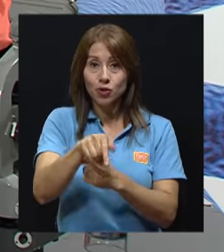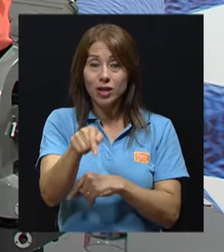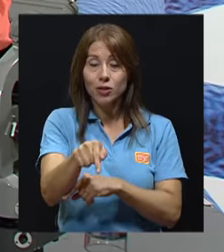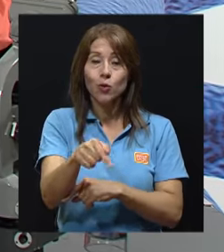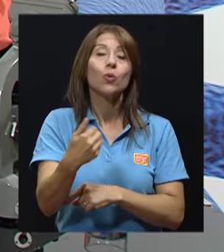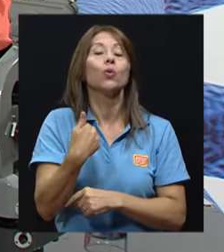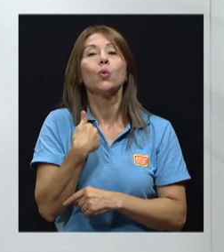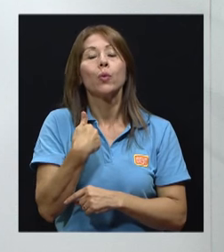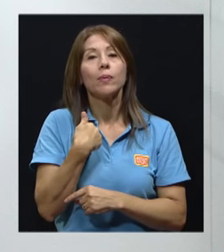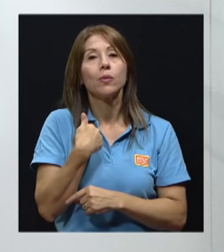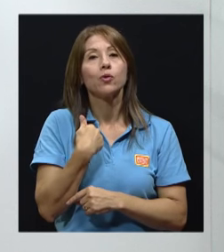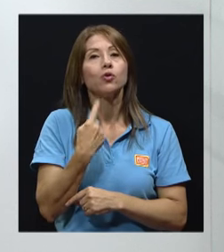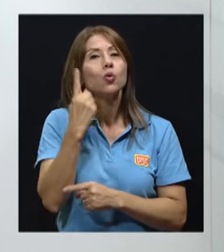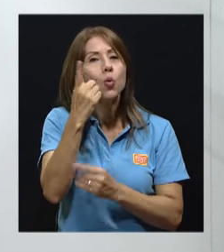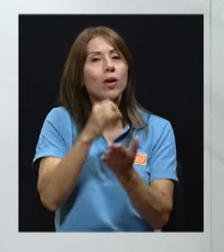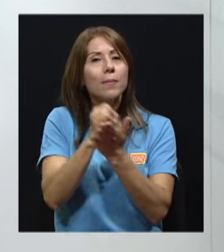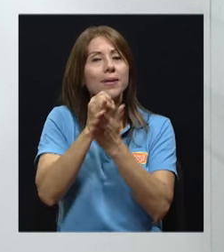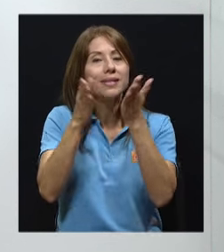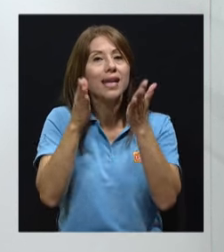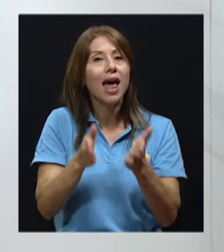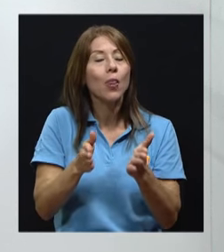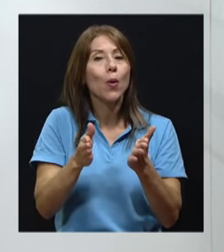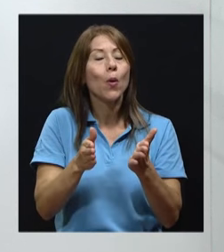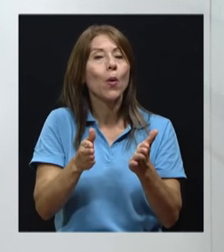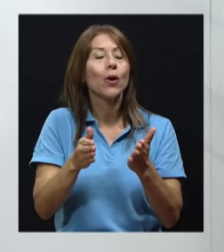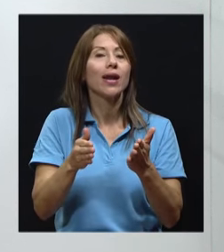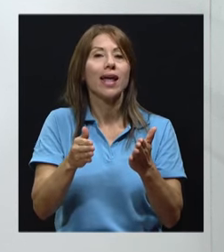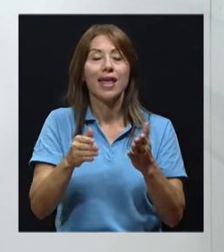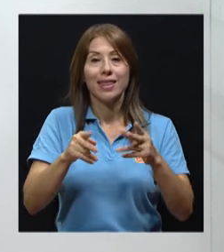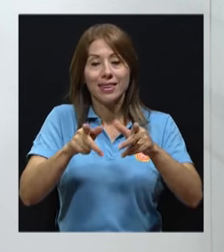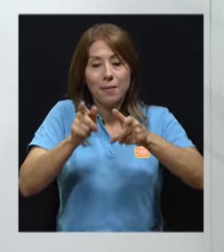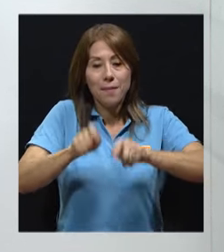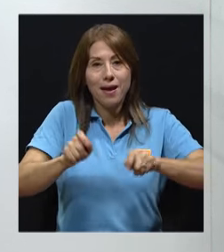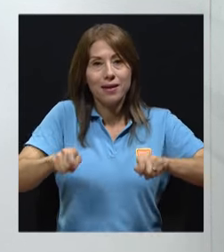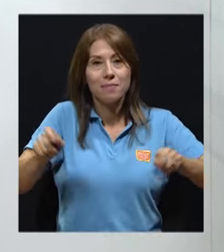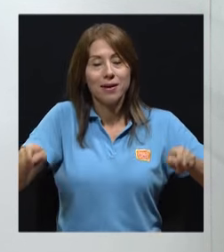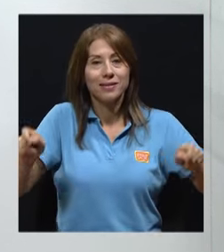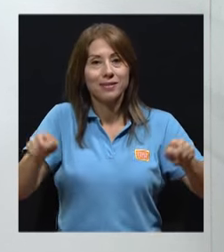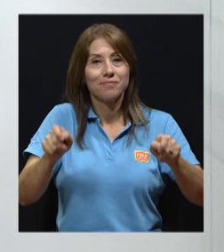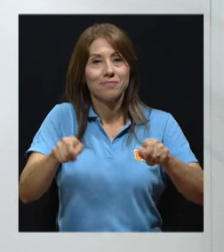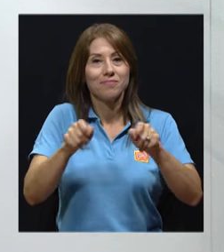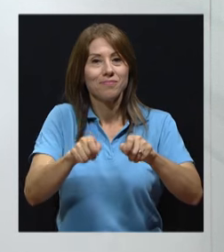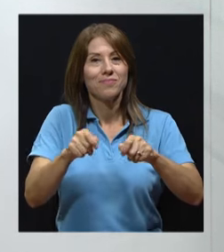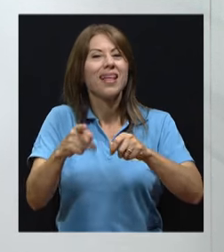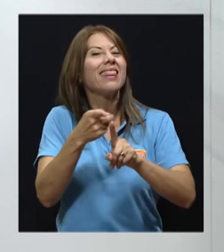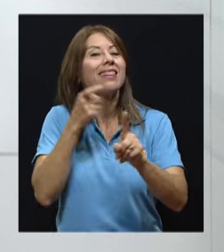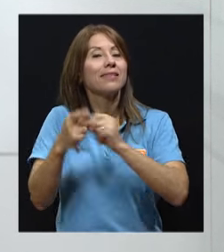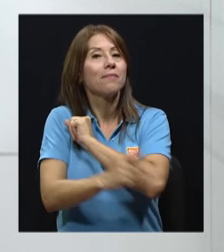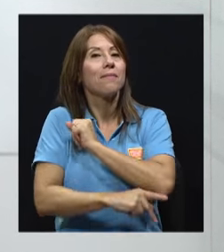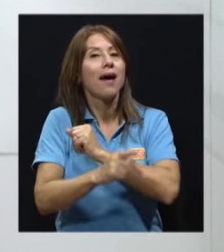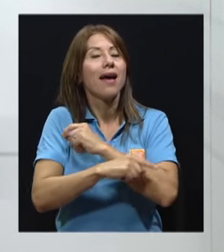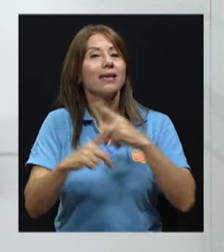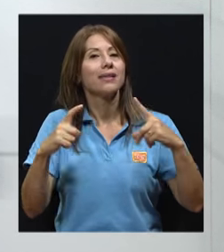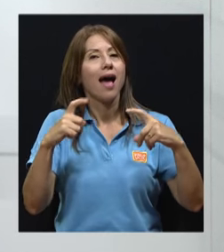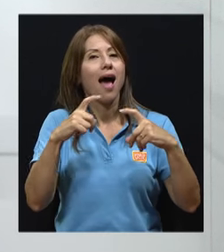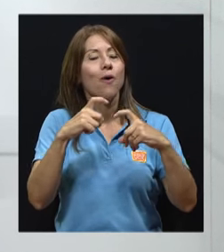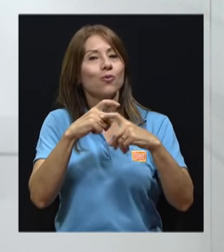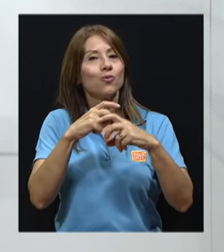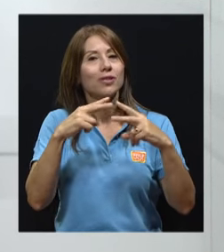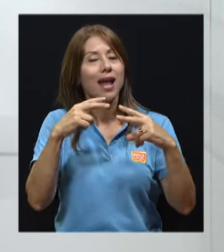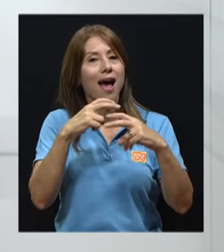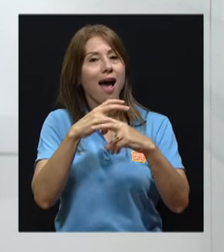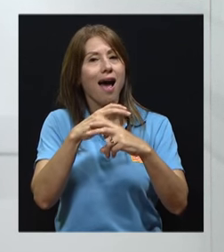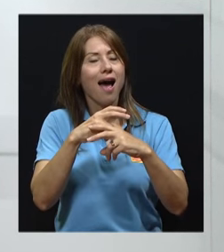tuvimos un un investigador austríaco de marimbas y le costaba mucho aprender los